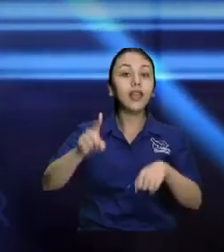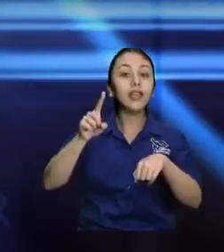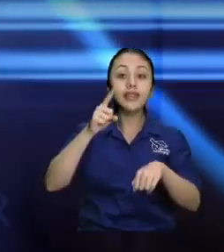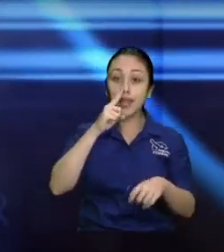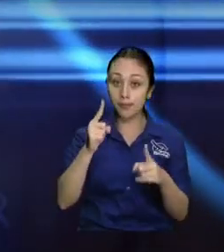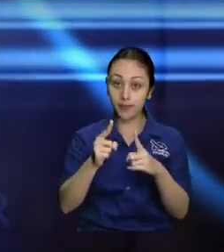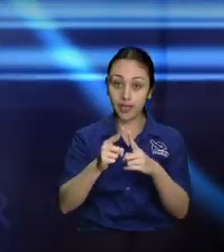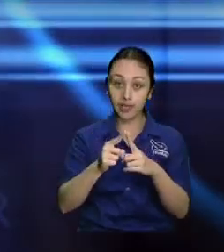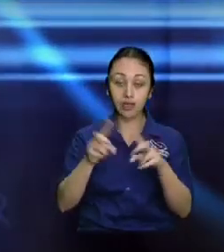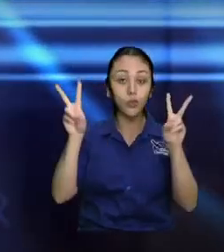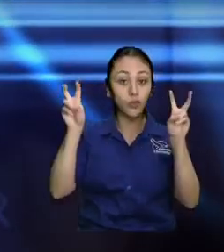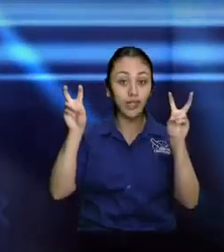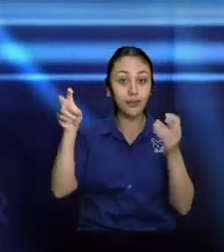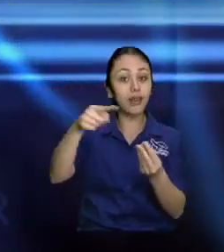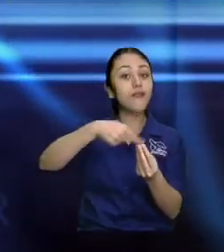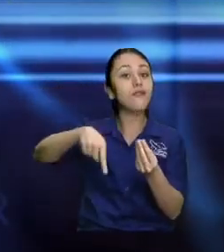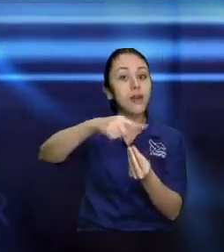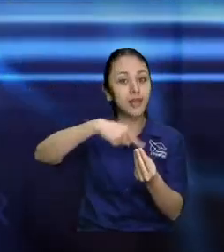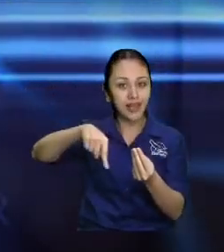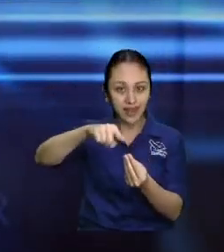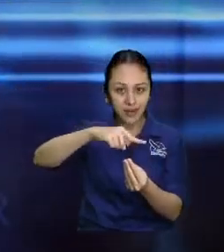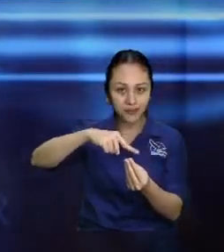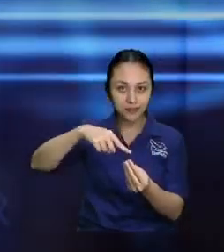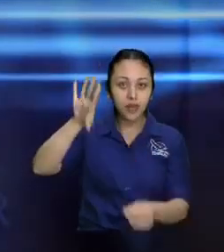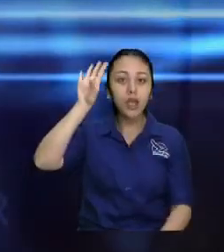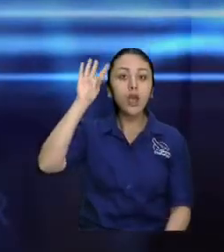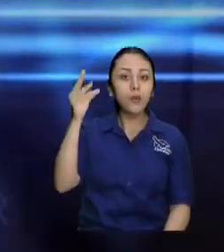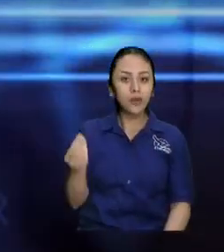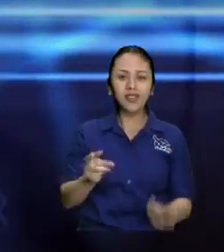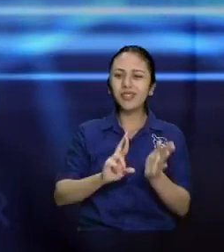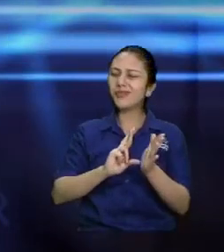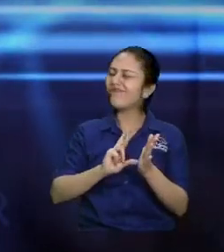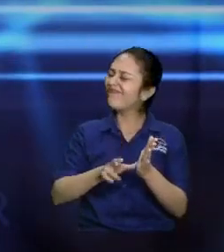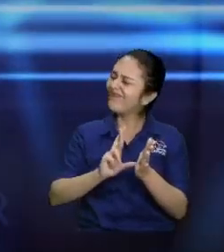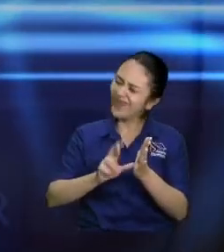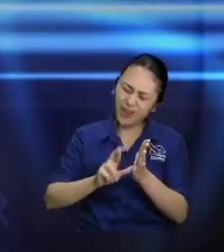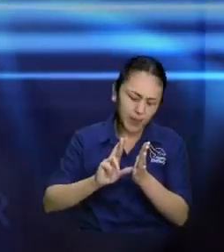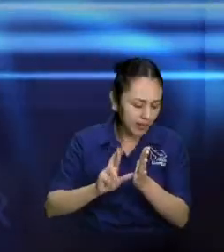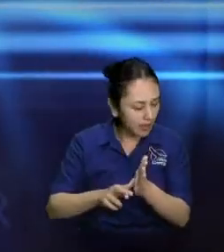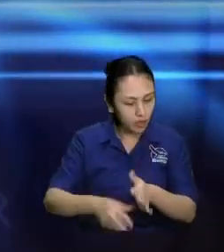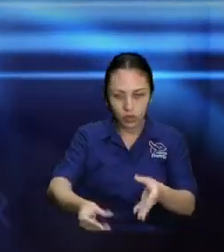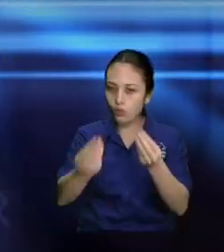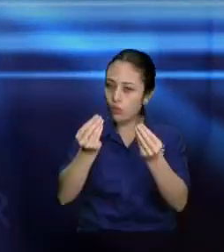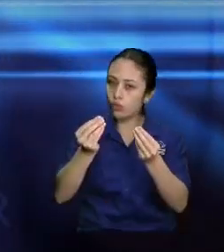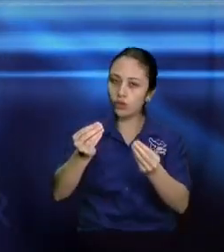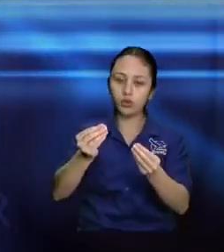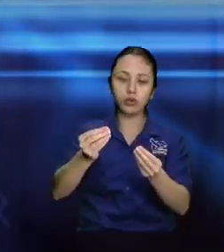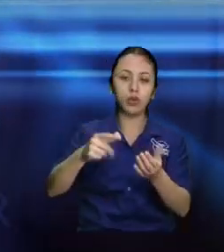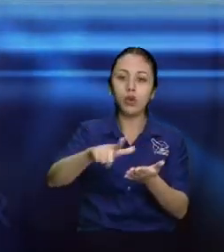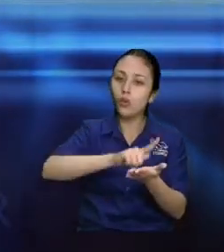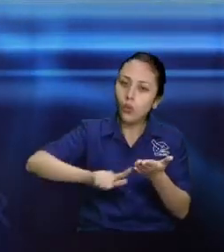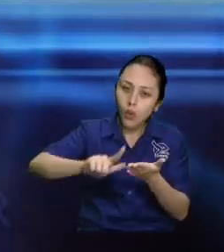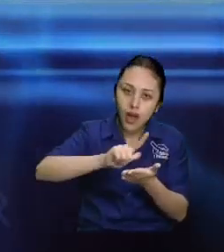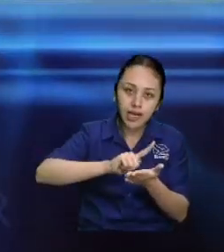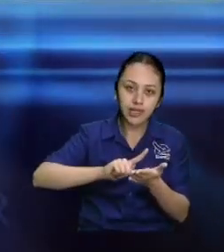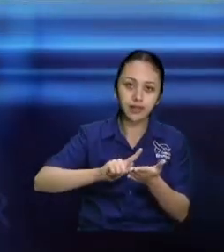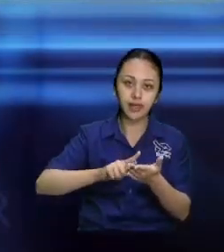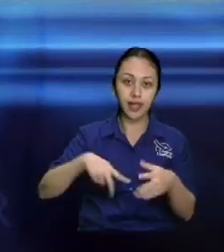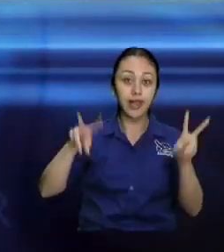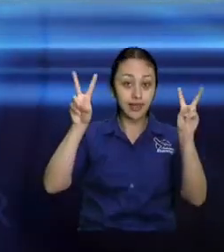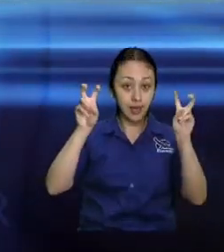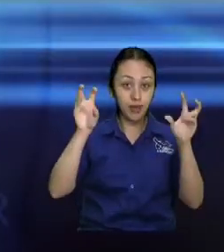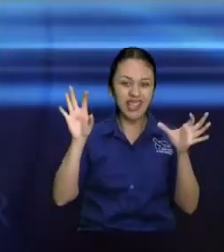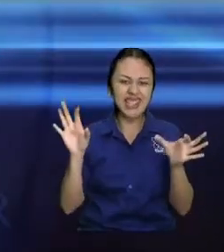familiar. Porque mire, lo hemos repetido hasta el cansancio en muchos lugares, está íntimamente ligado,